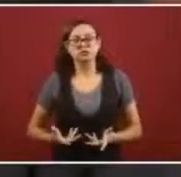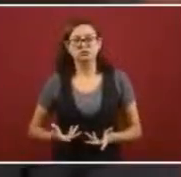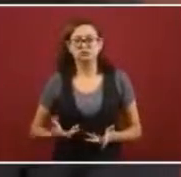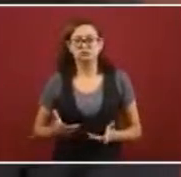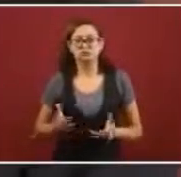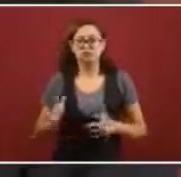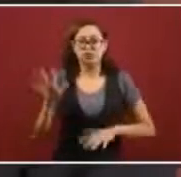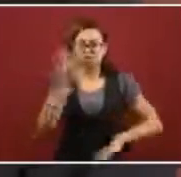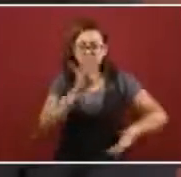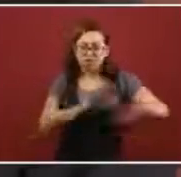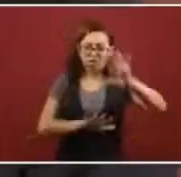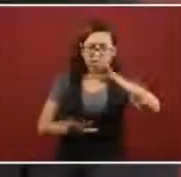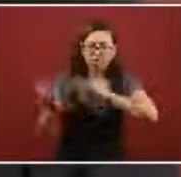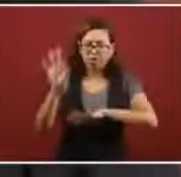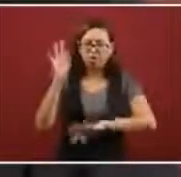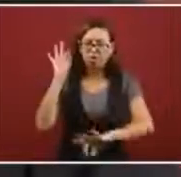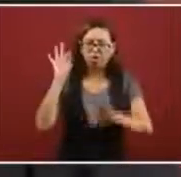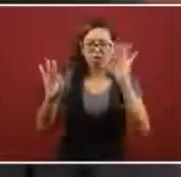manipule.